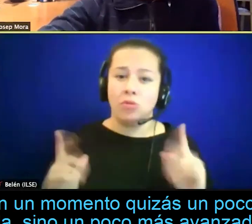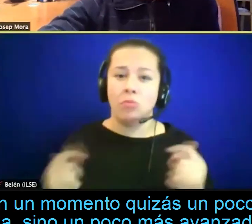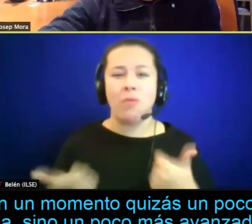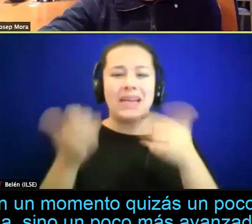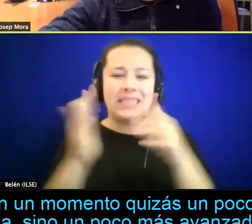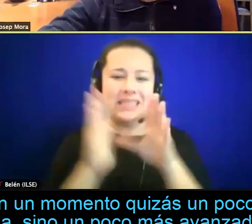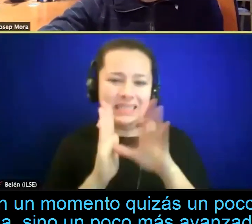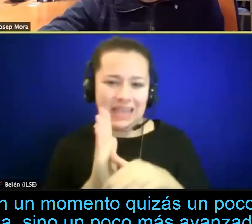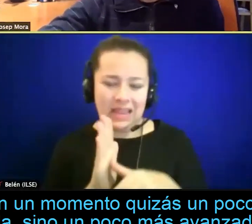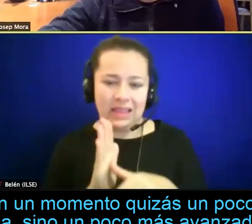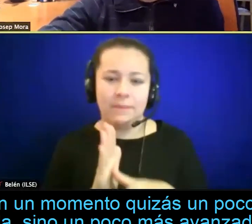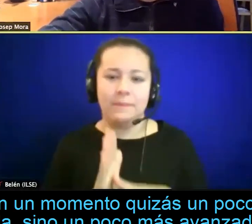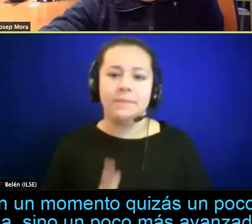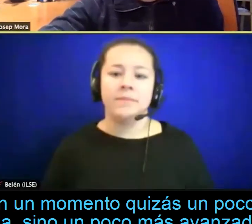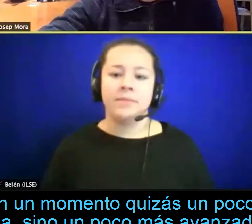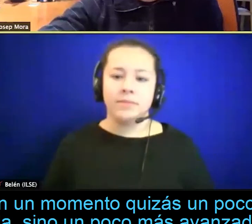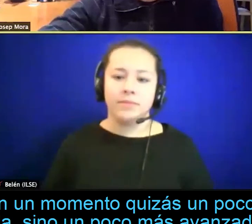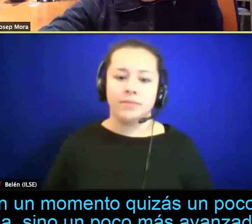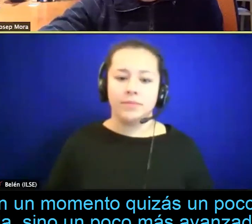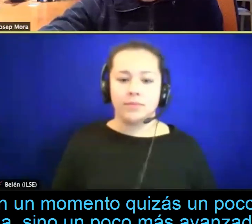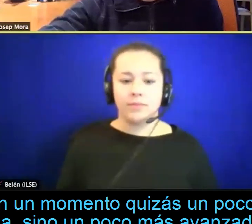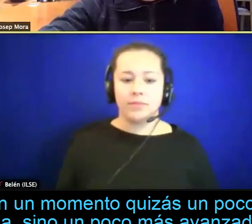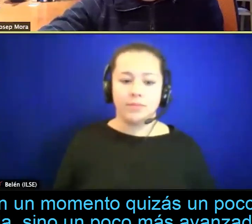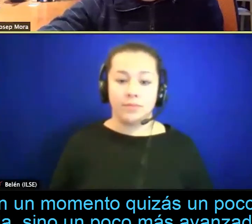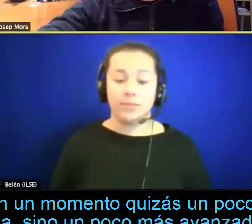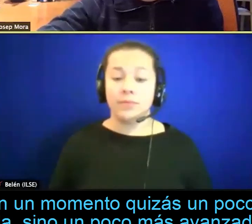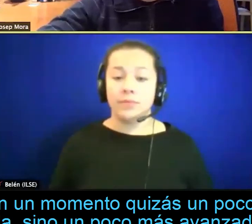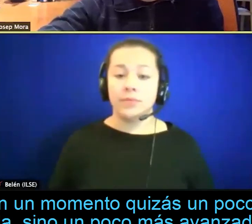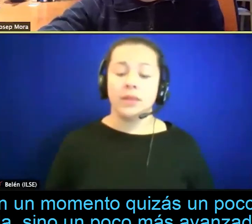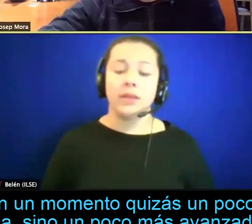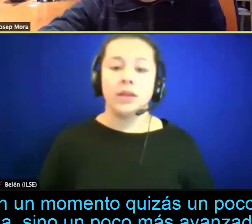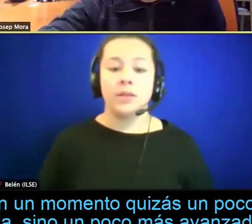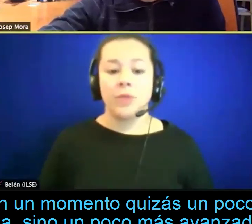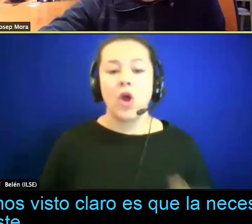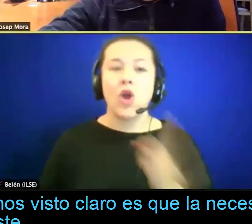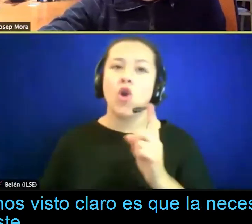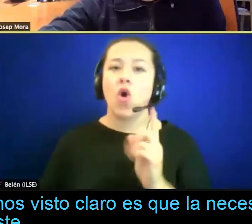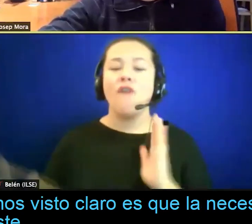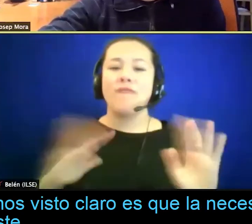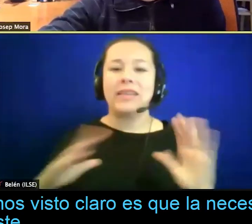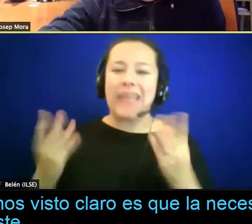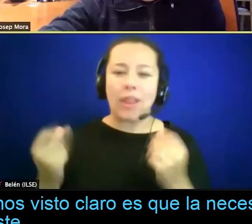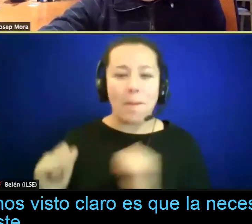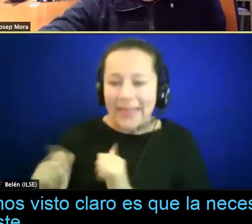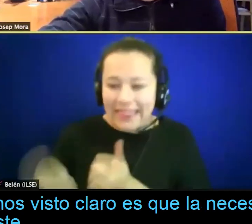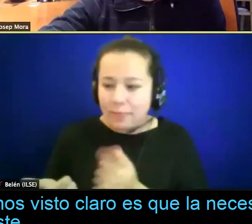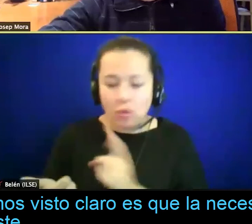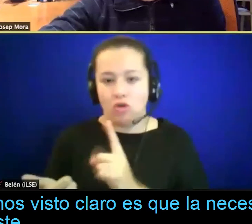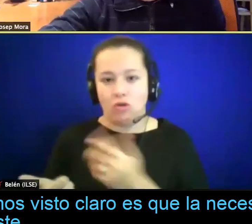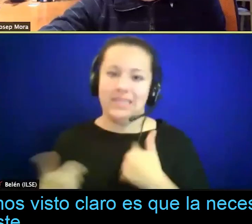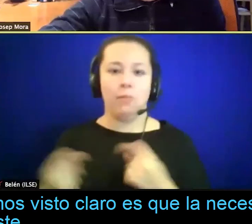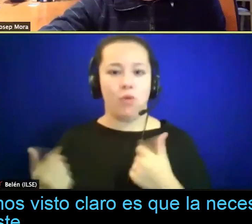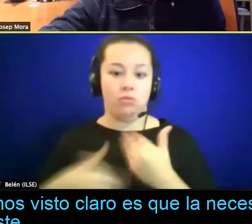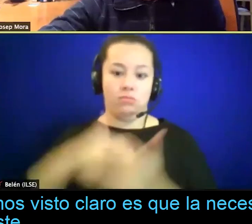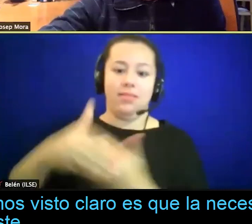fase tan seed o semilla como el Equity for Good, sino quizás un poquito más avanzado, pero de alguna manera lo que hemos visto claro es